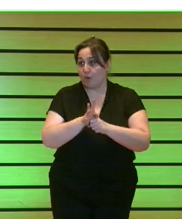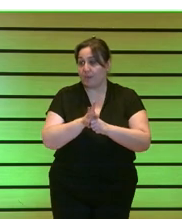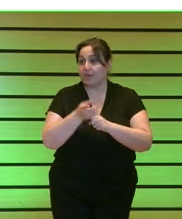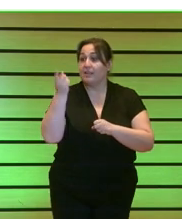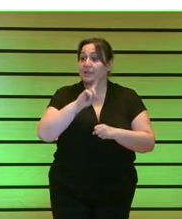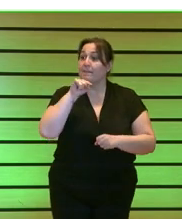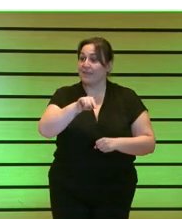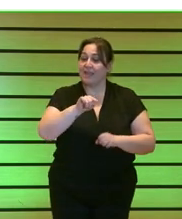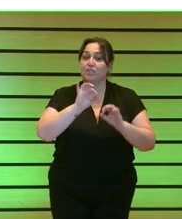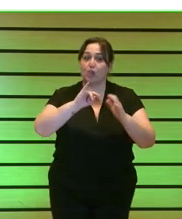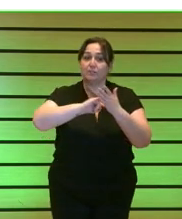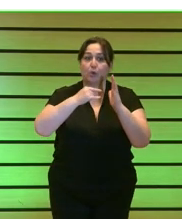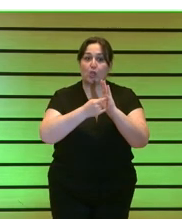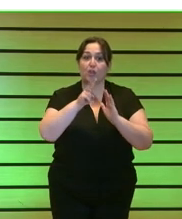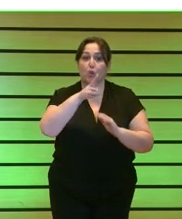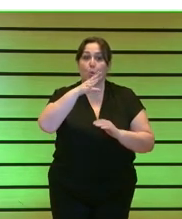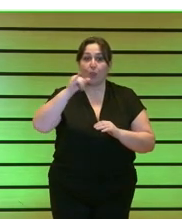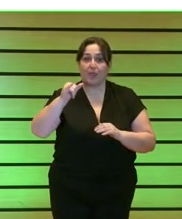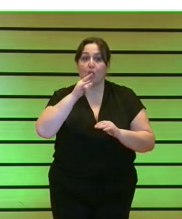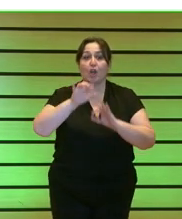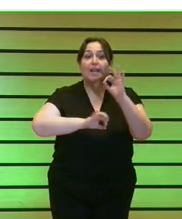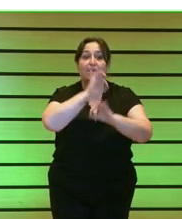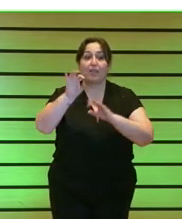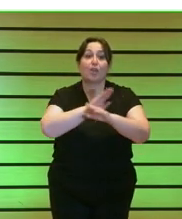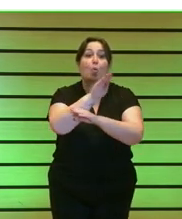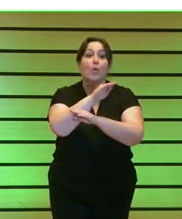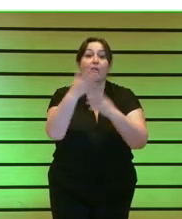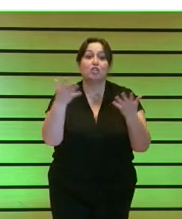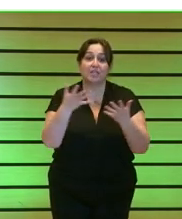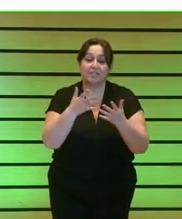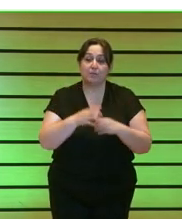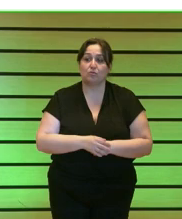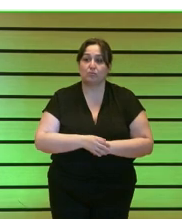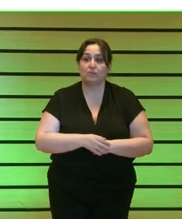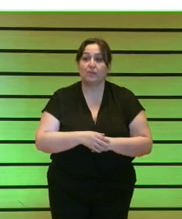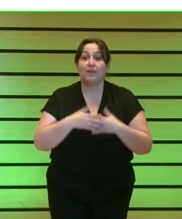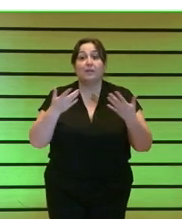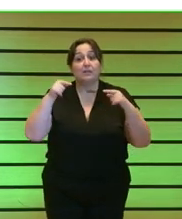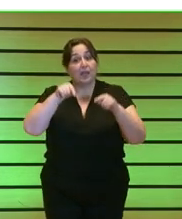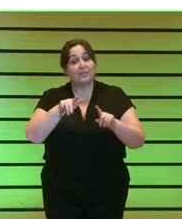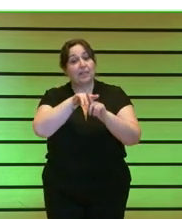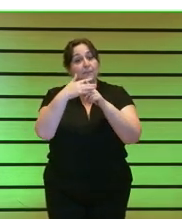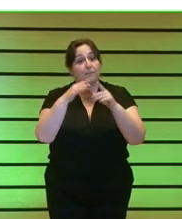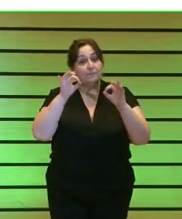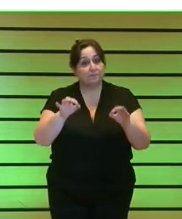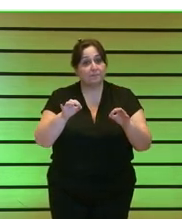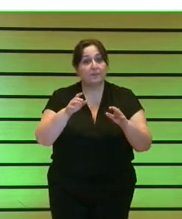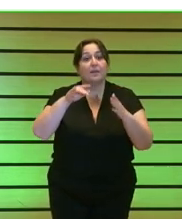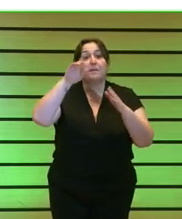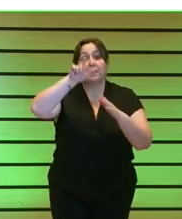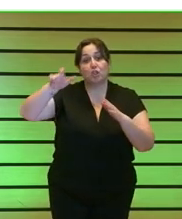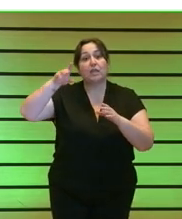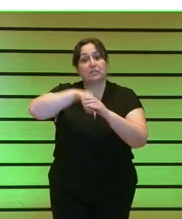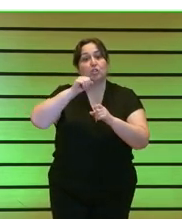va el proyecto UCI y la humanización de los cuidados intensivos Bueno pues ante este panorama la gente del proyecto UCI nos preguntábamos